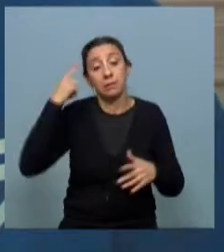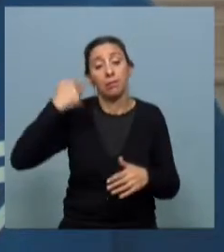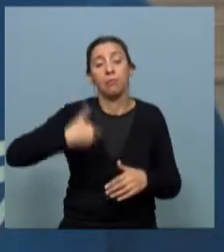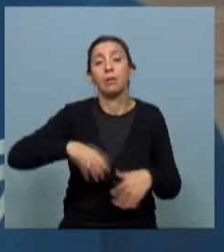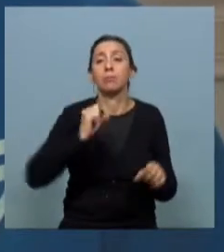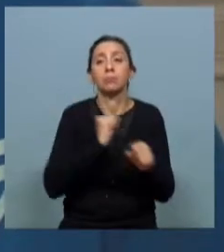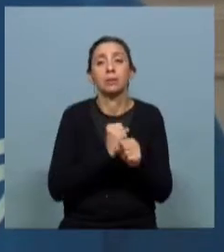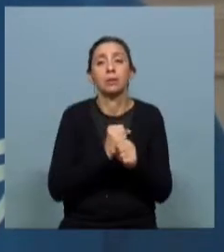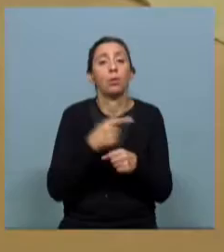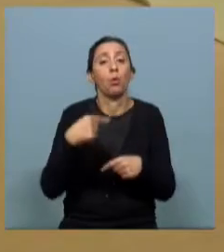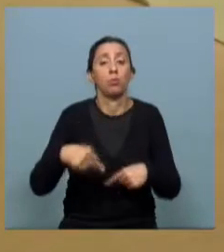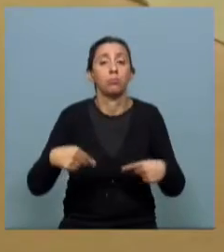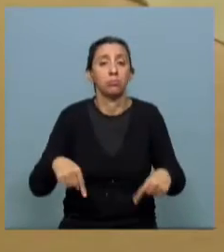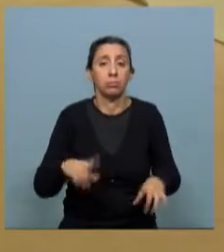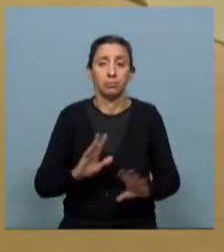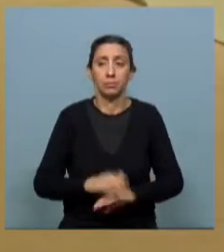futuro trabajar con esto.